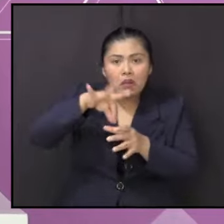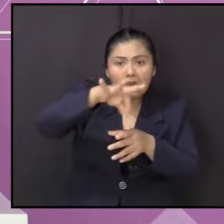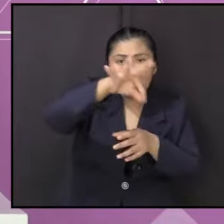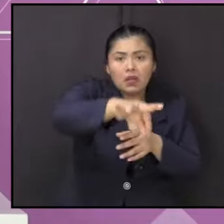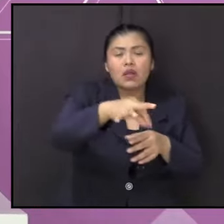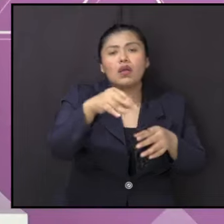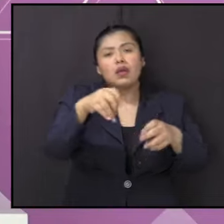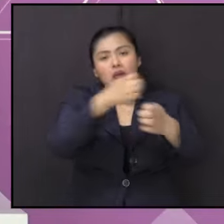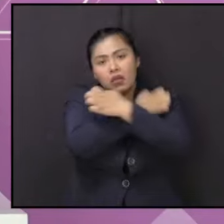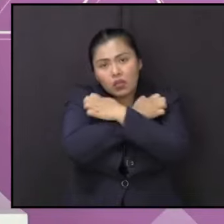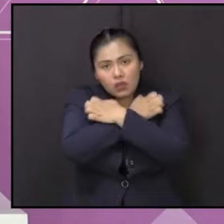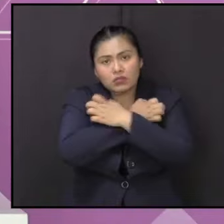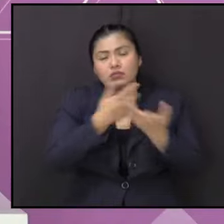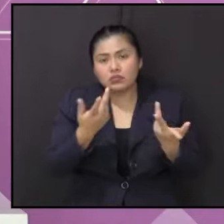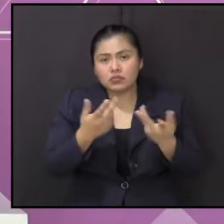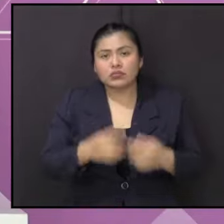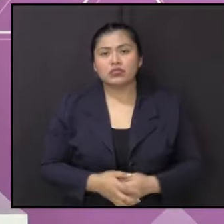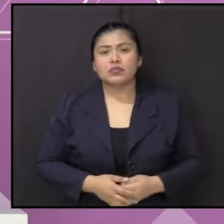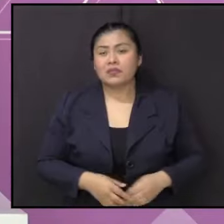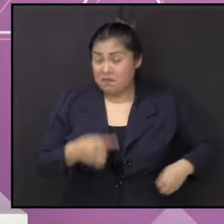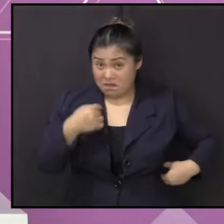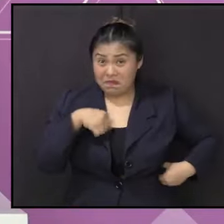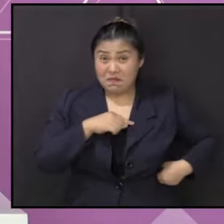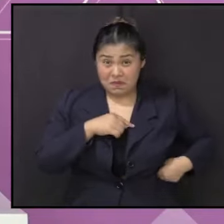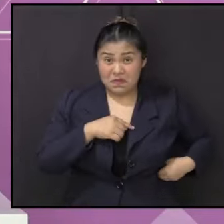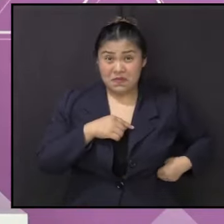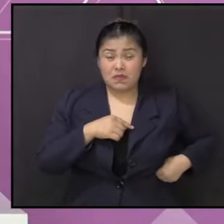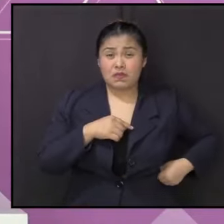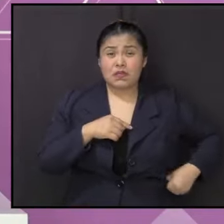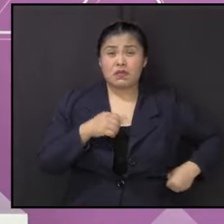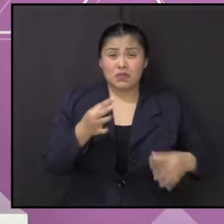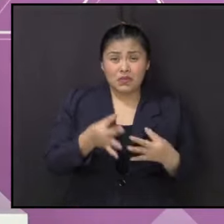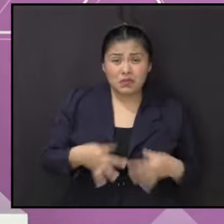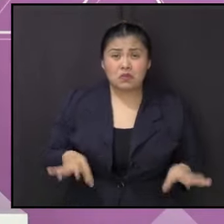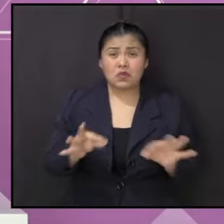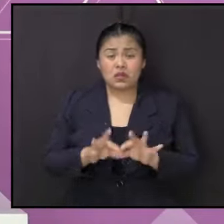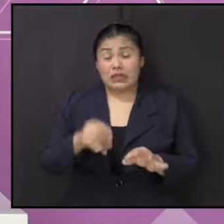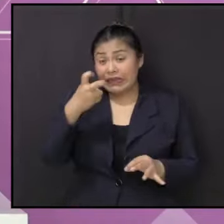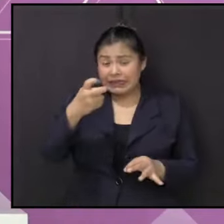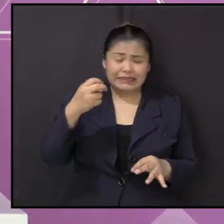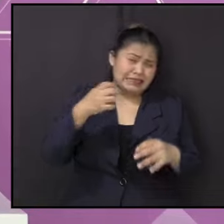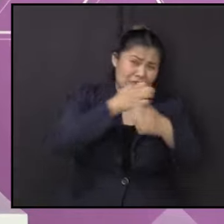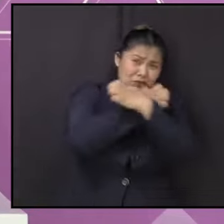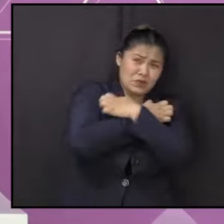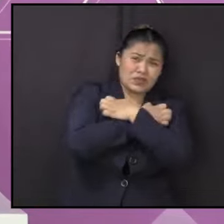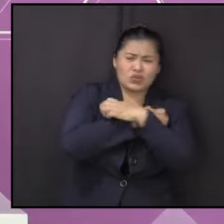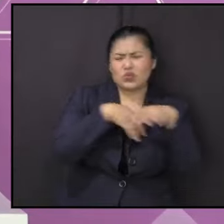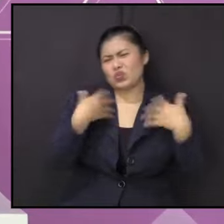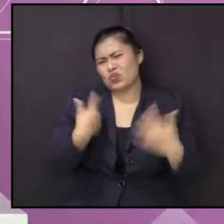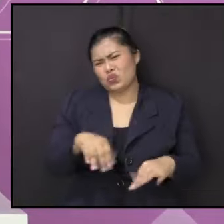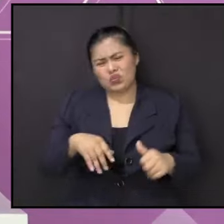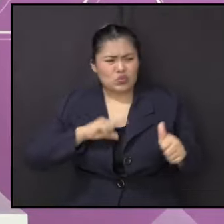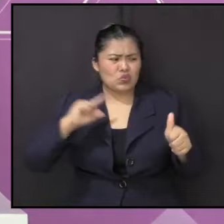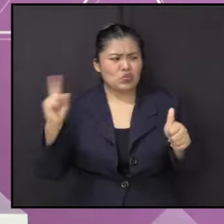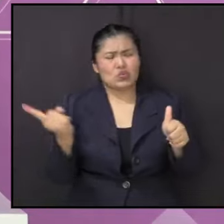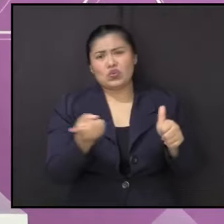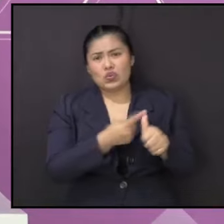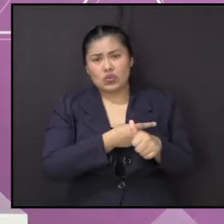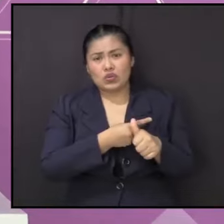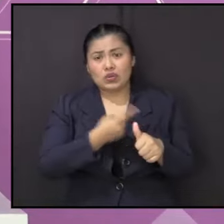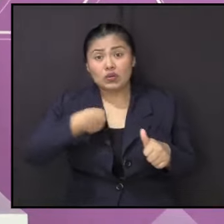educación nuevamente, porque para mí es parte prioritaria, es un eje la educación para mí es un eje rector. Si no educamos a los niños